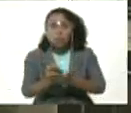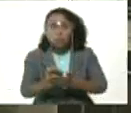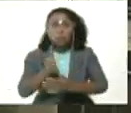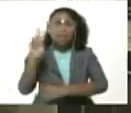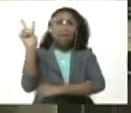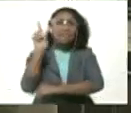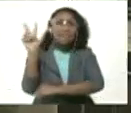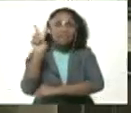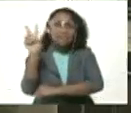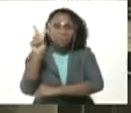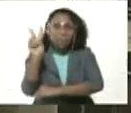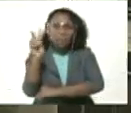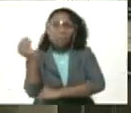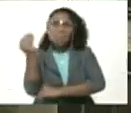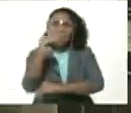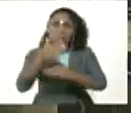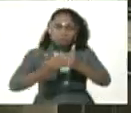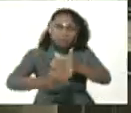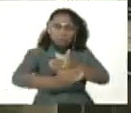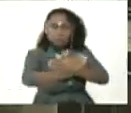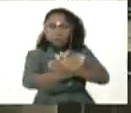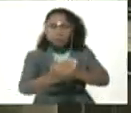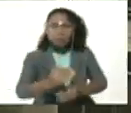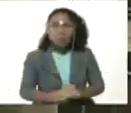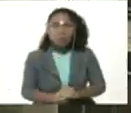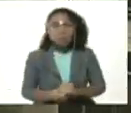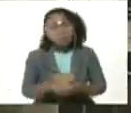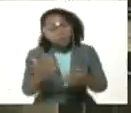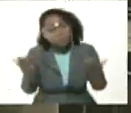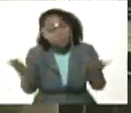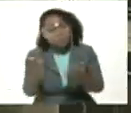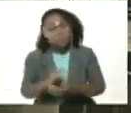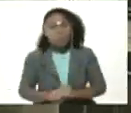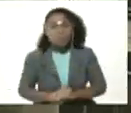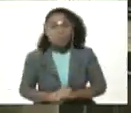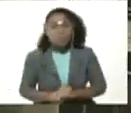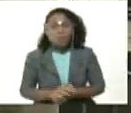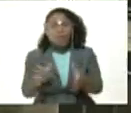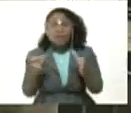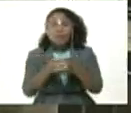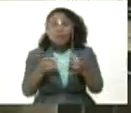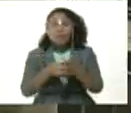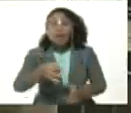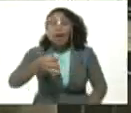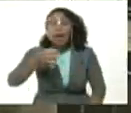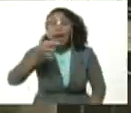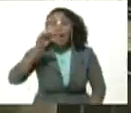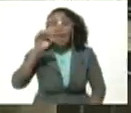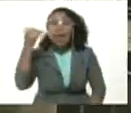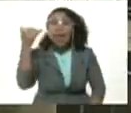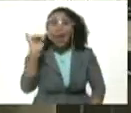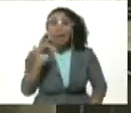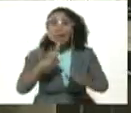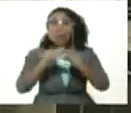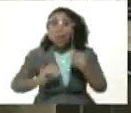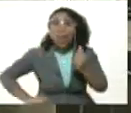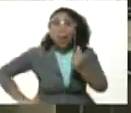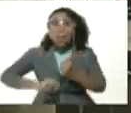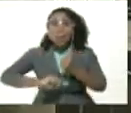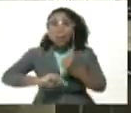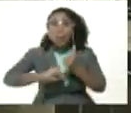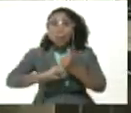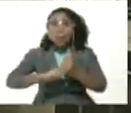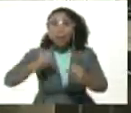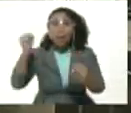Venezuela y más allá. Así que el sector café tiene todo el respaldo para